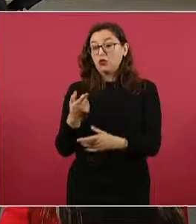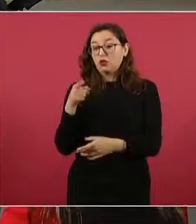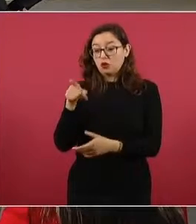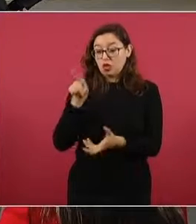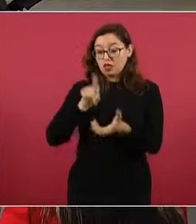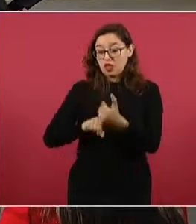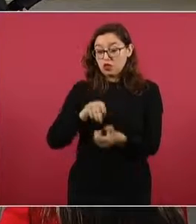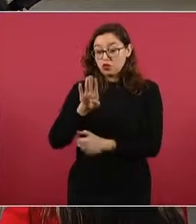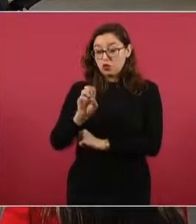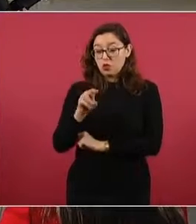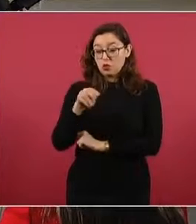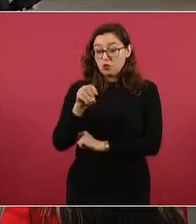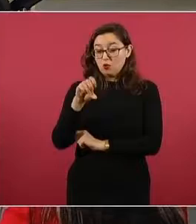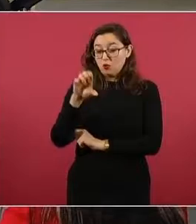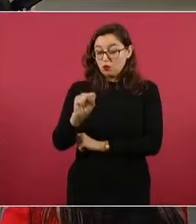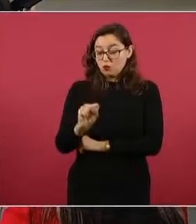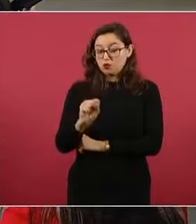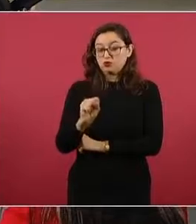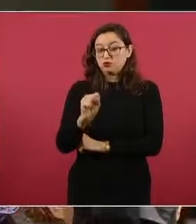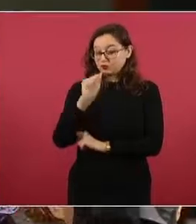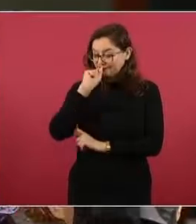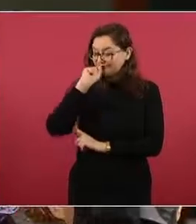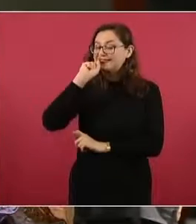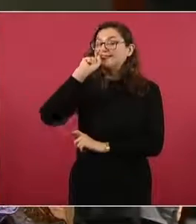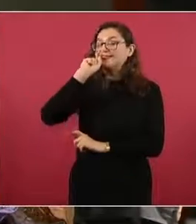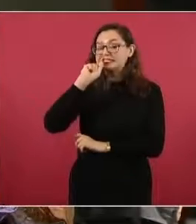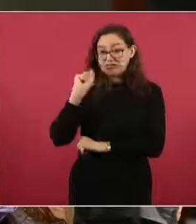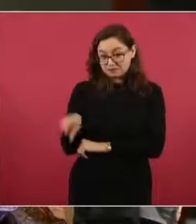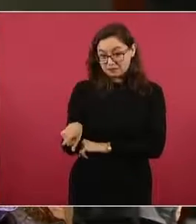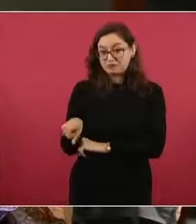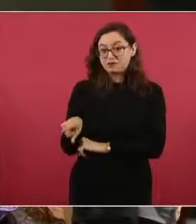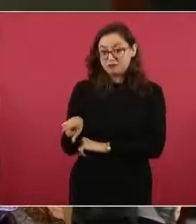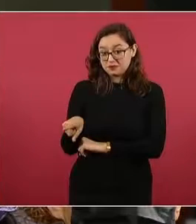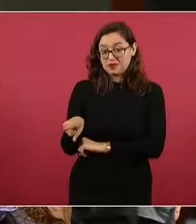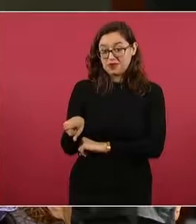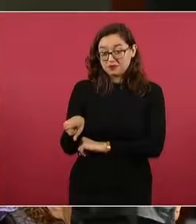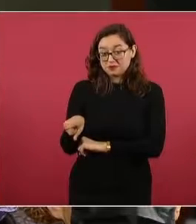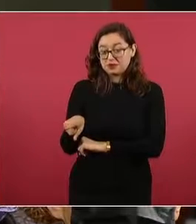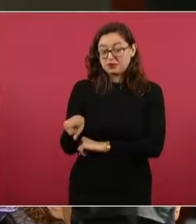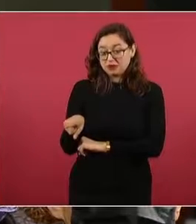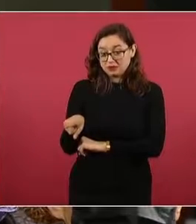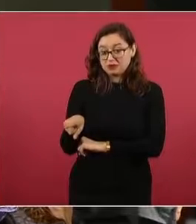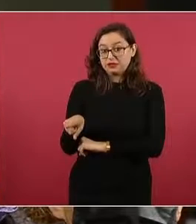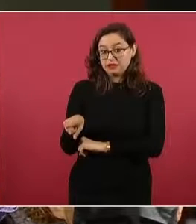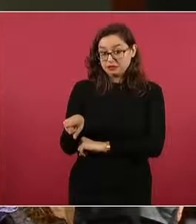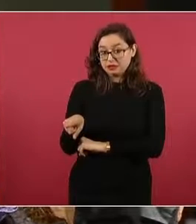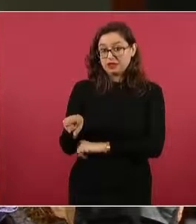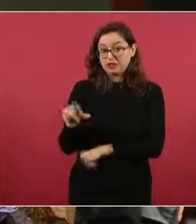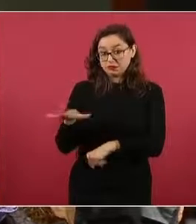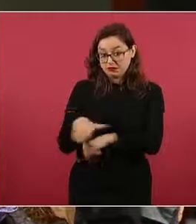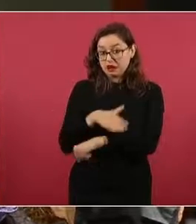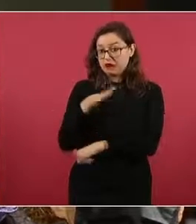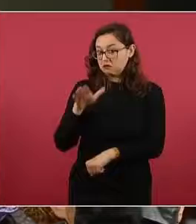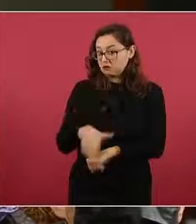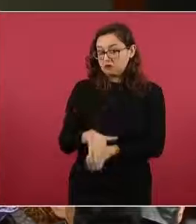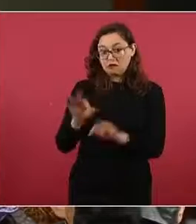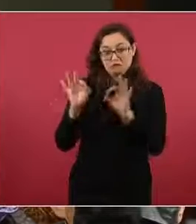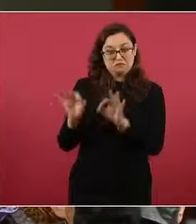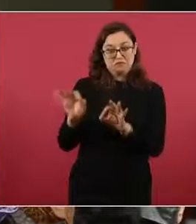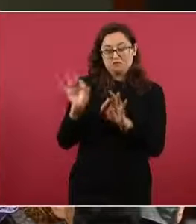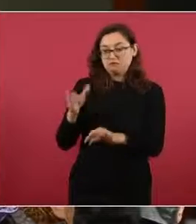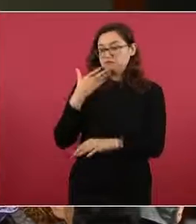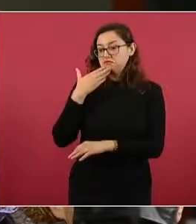bonos hipotecarios, también les bajó, la tenían en triple